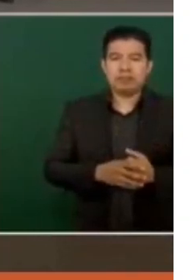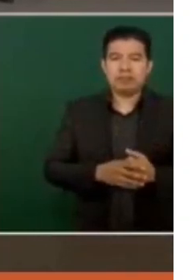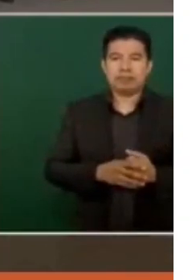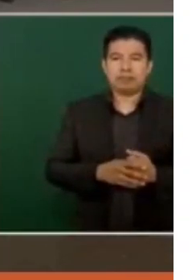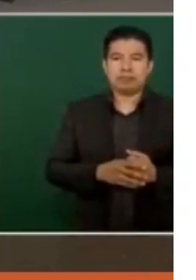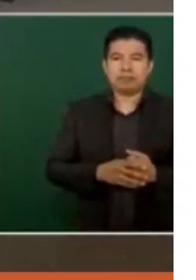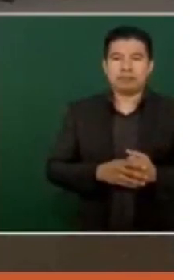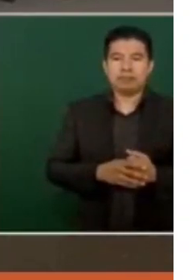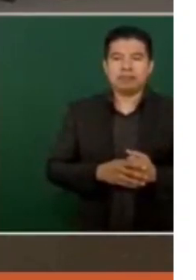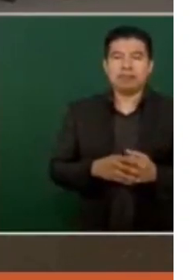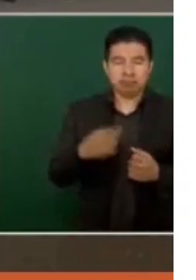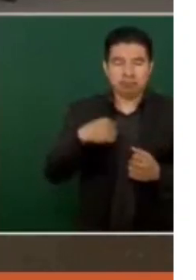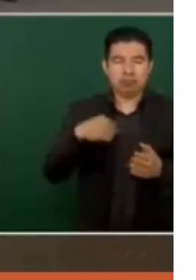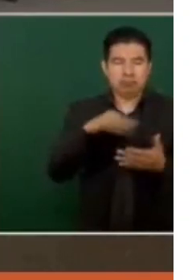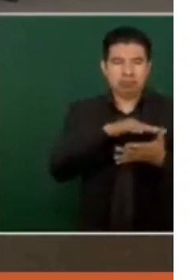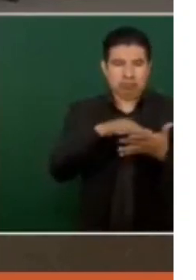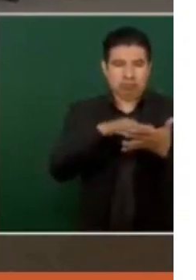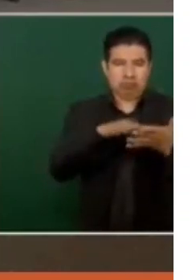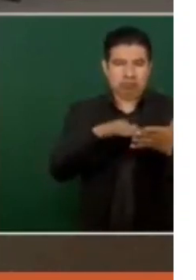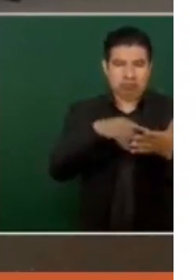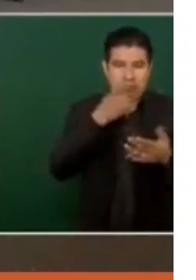Se los voy a leer.